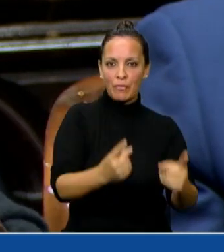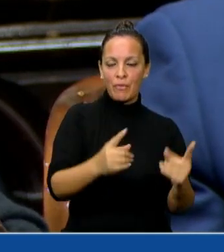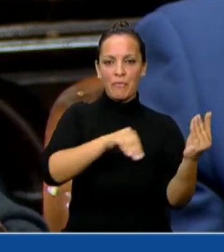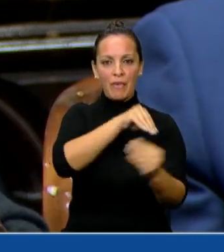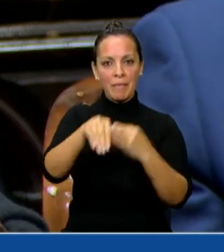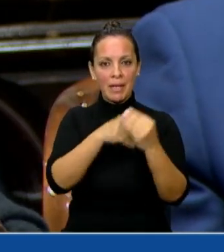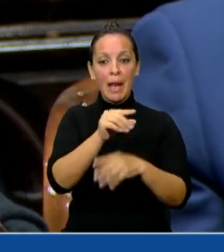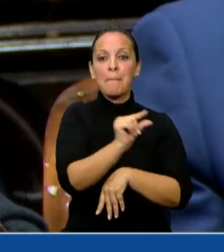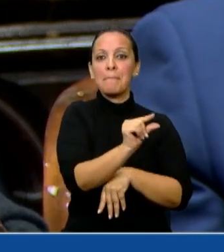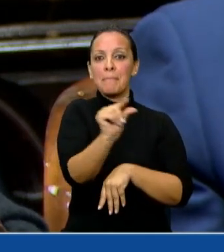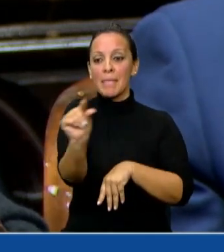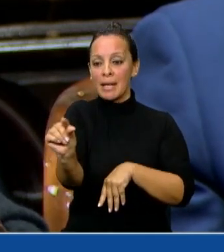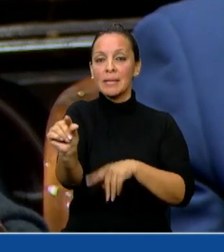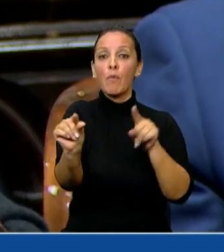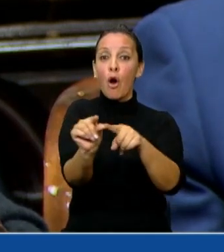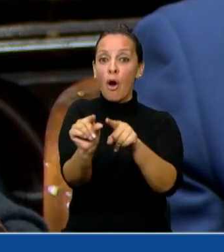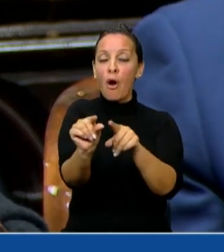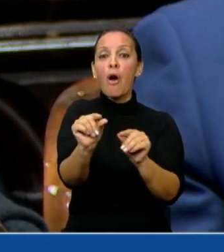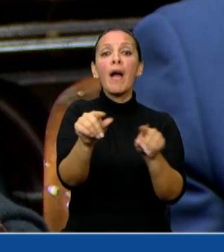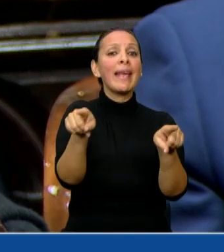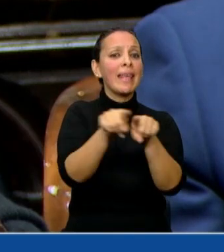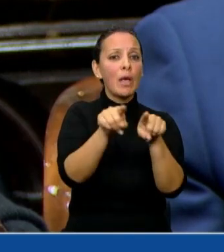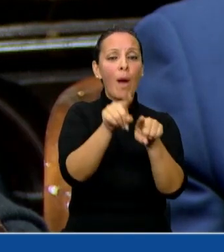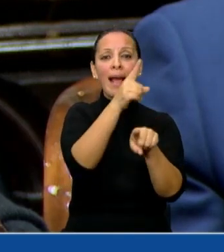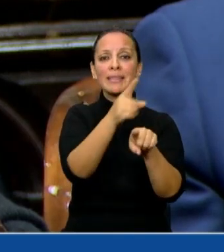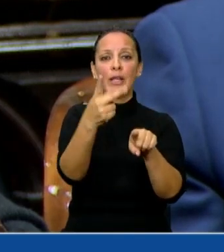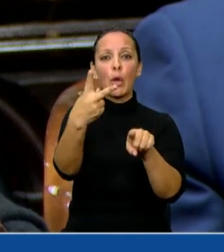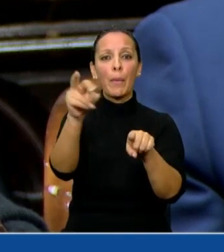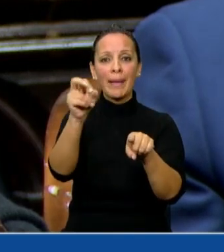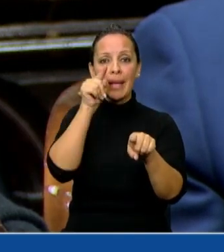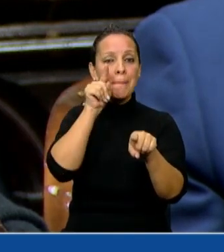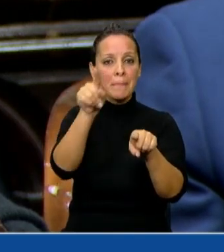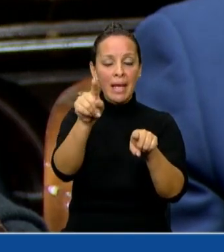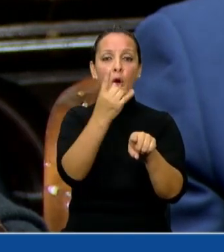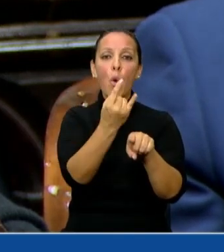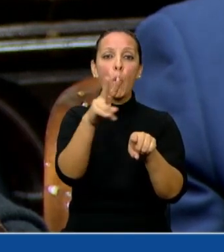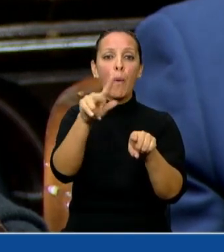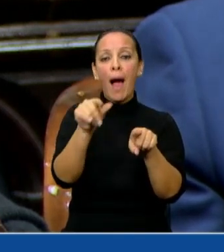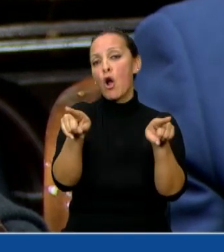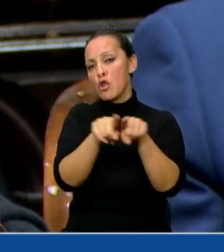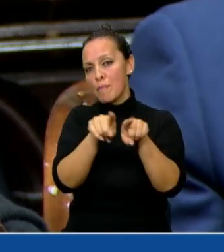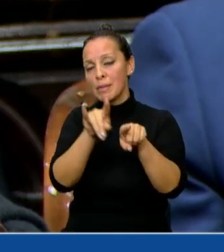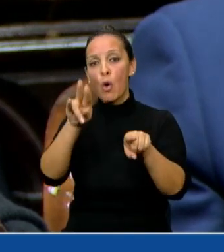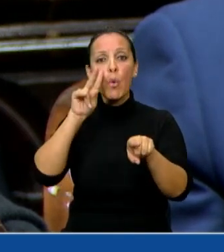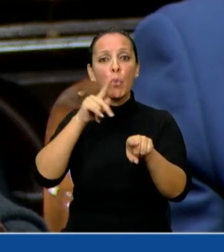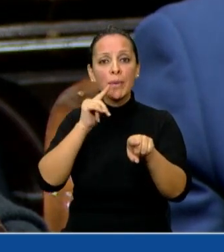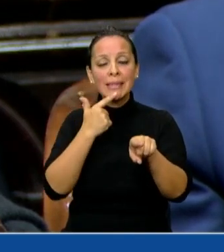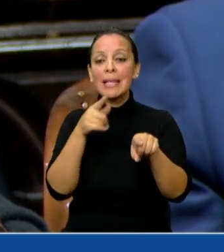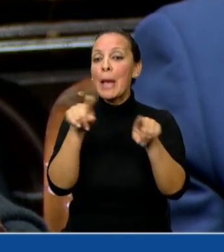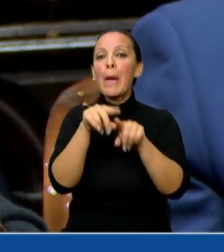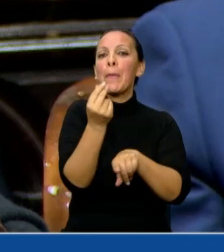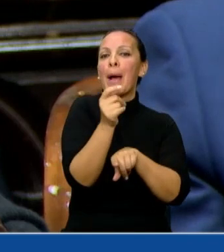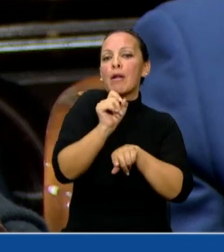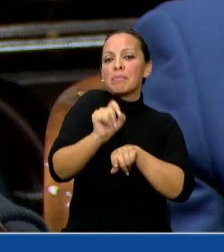cuyo crédito otorgado fuera menor o igual a 120.000 UVAs o su equivalente en UBIs y el valor de la